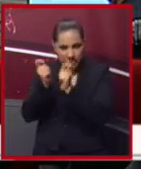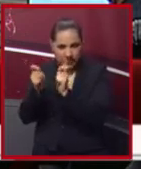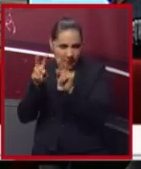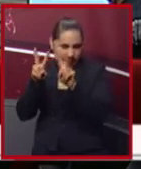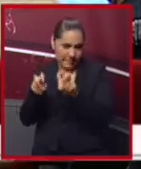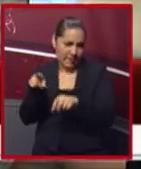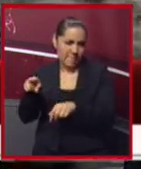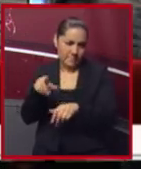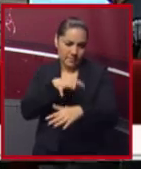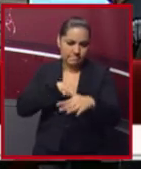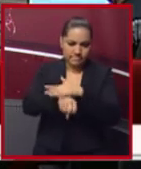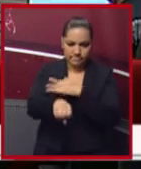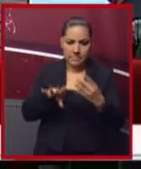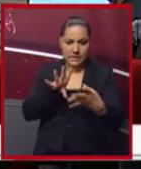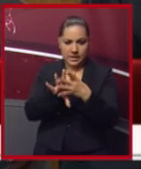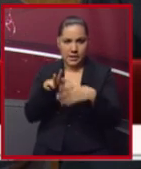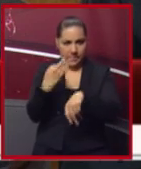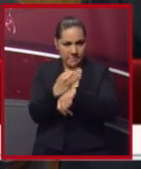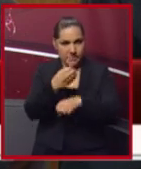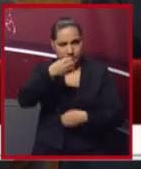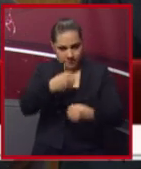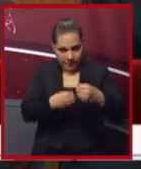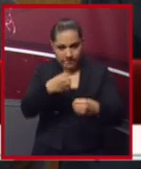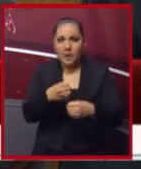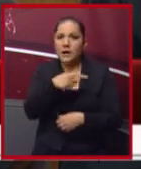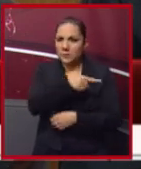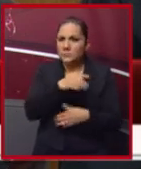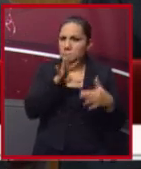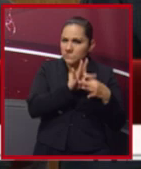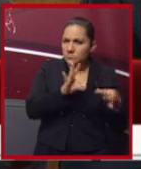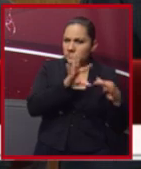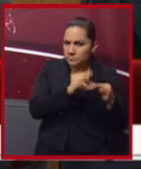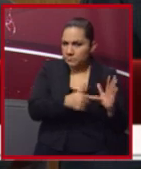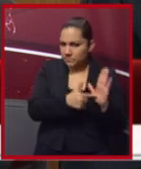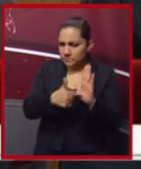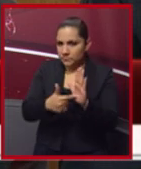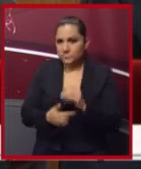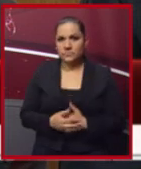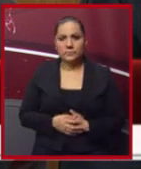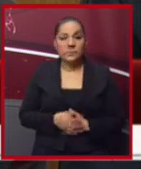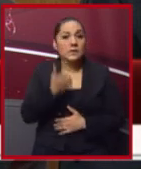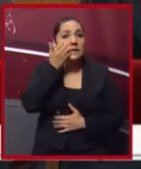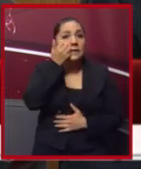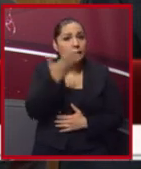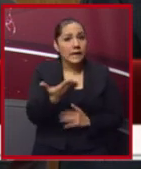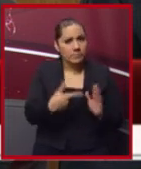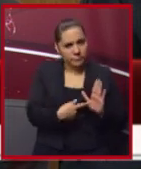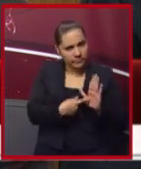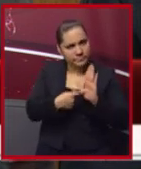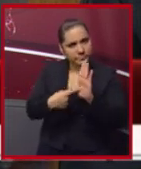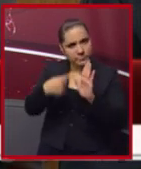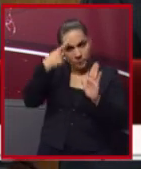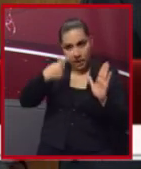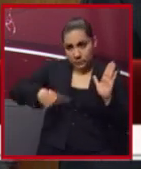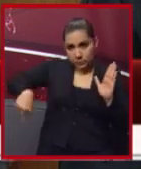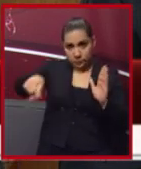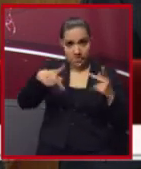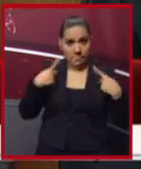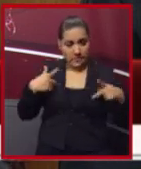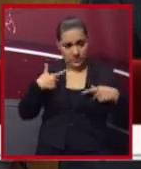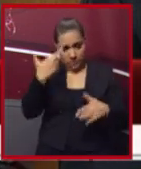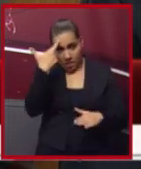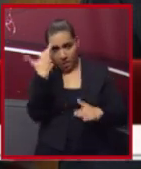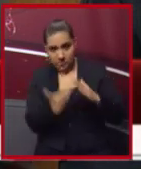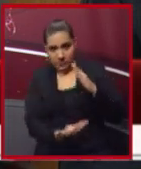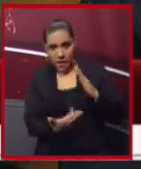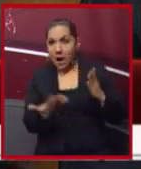preventiva oficiosa. Y es mandar la señal a los delincuentes y a la sociedad total de que hay conductas inadecuadas